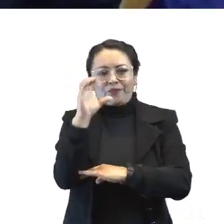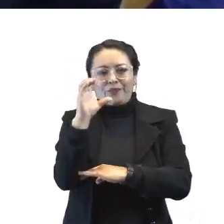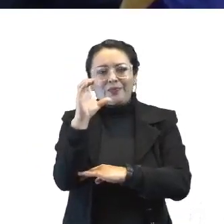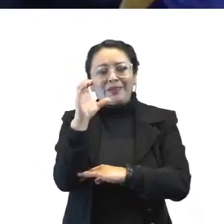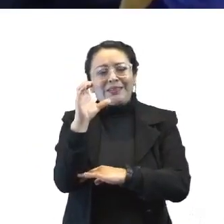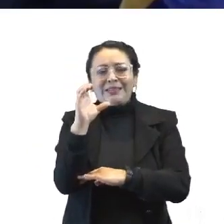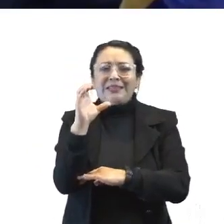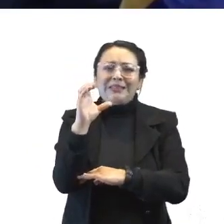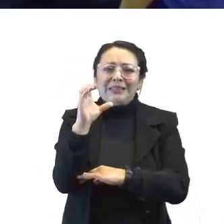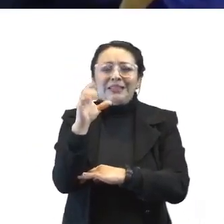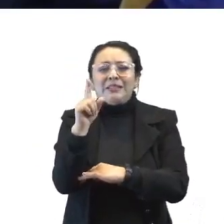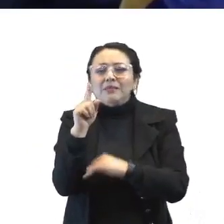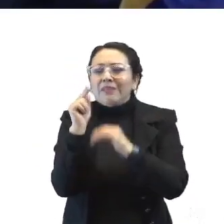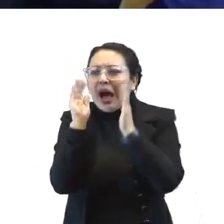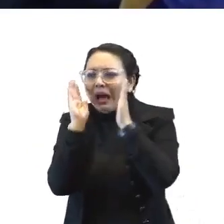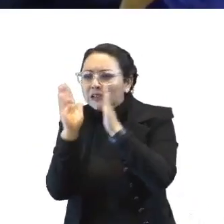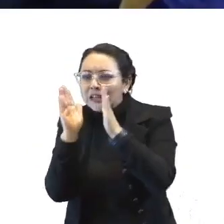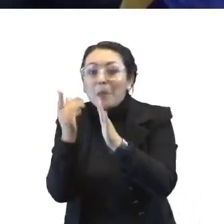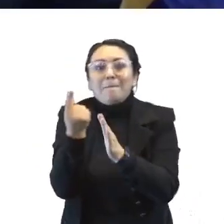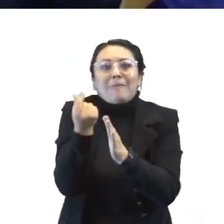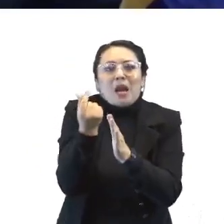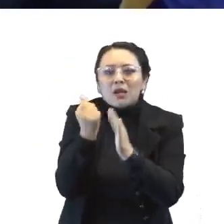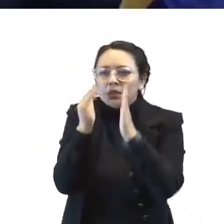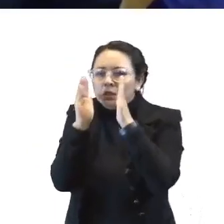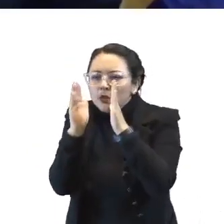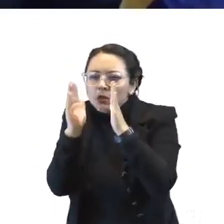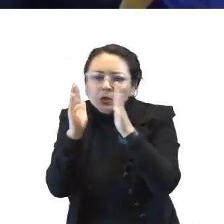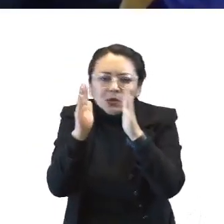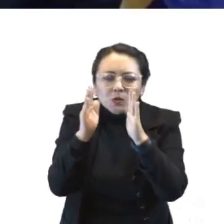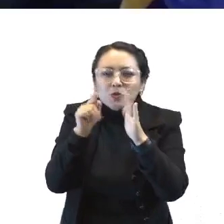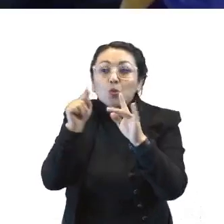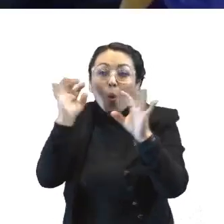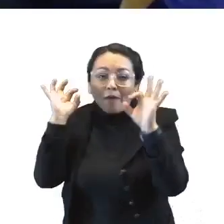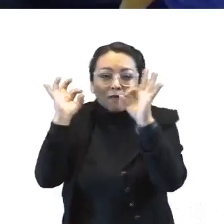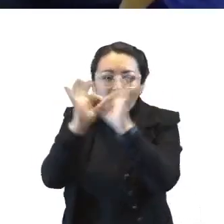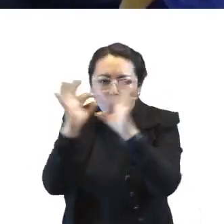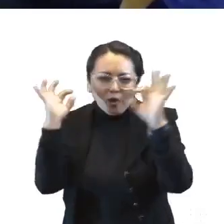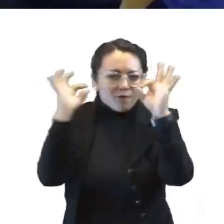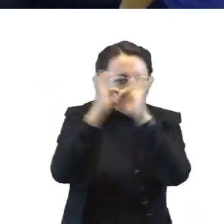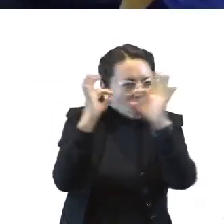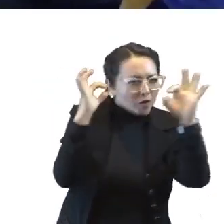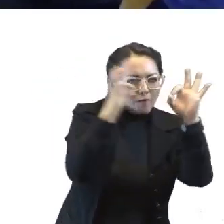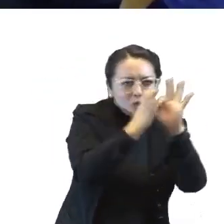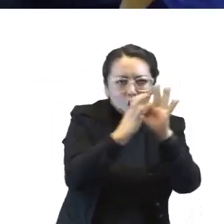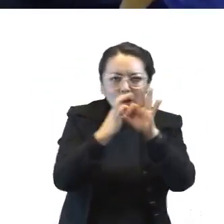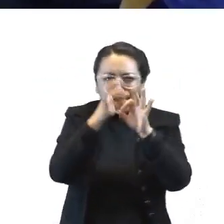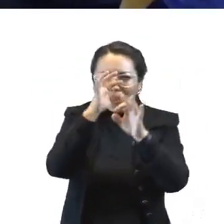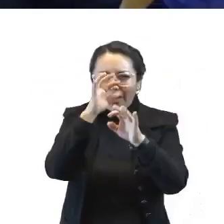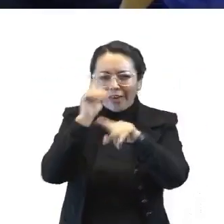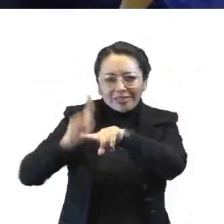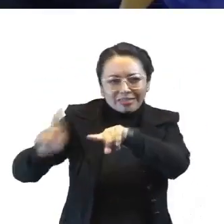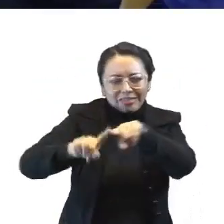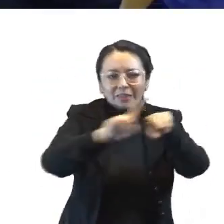velar para que cada recurso tenga los enfoques diferenciales y de género es una tarea